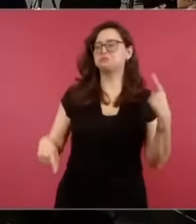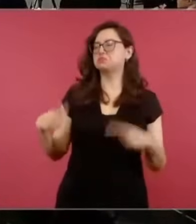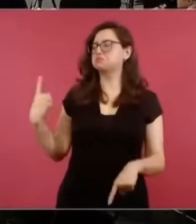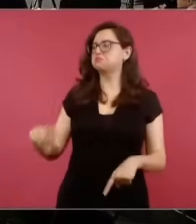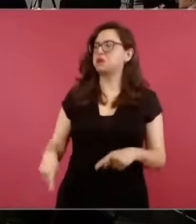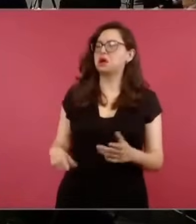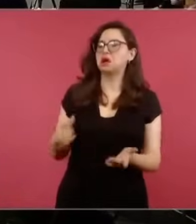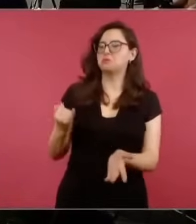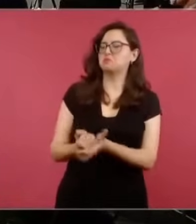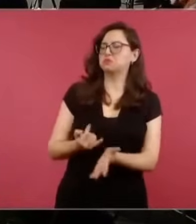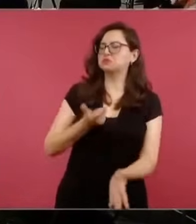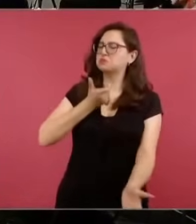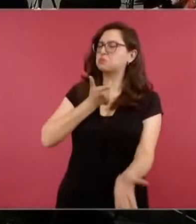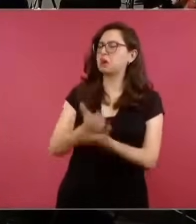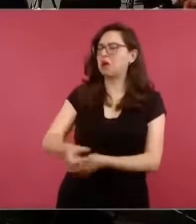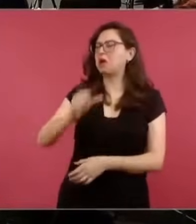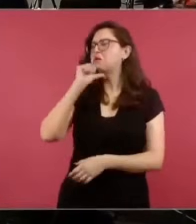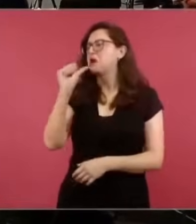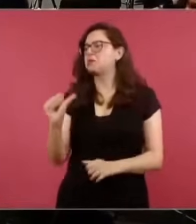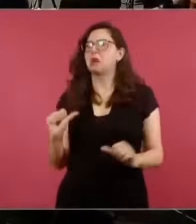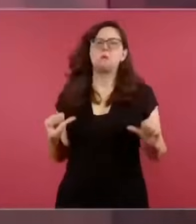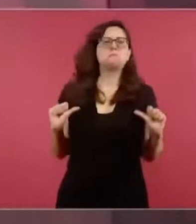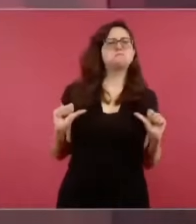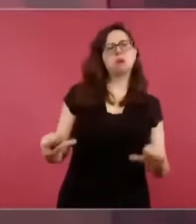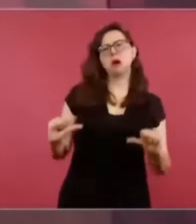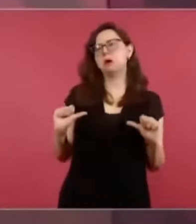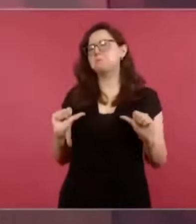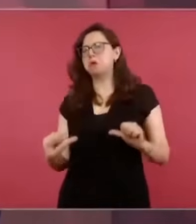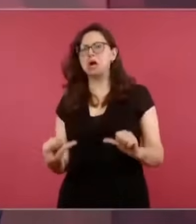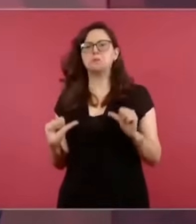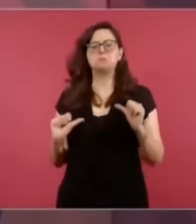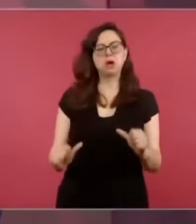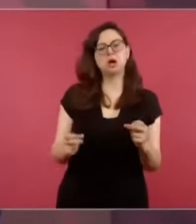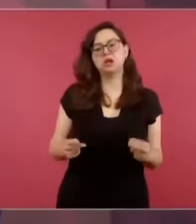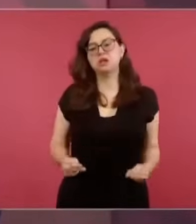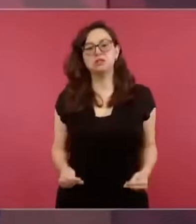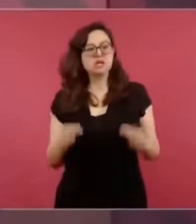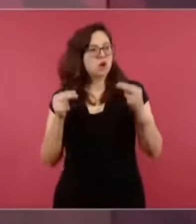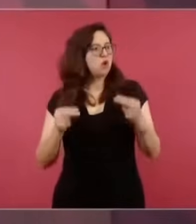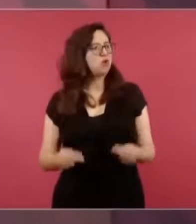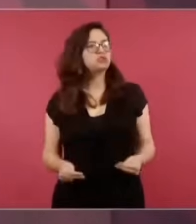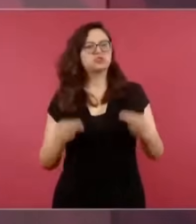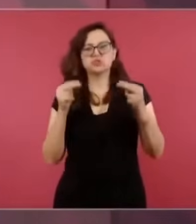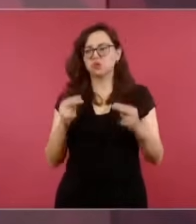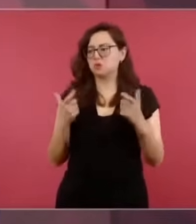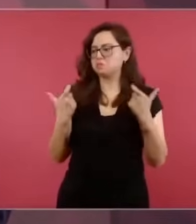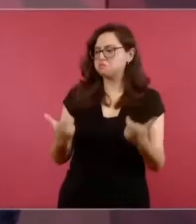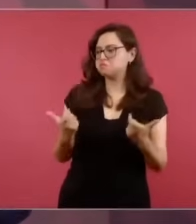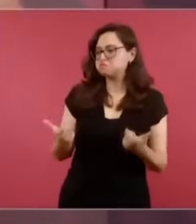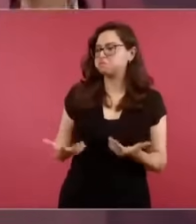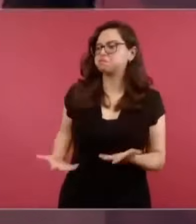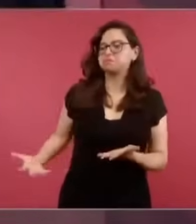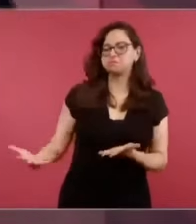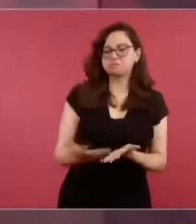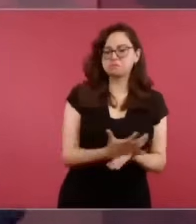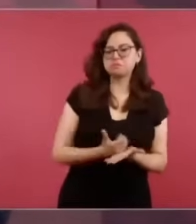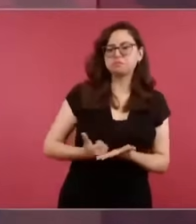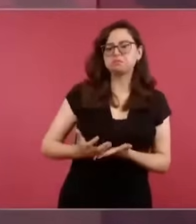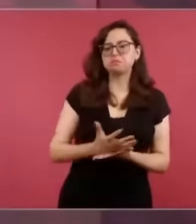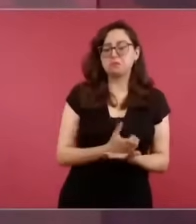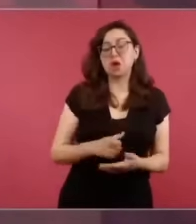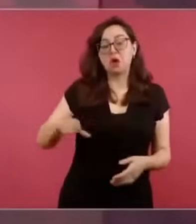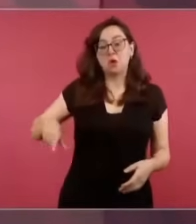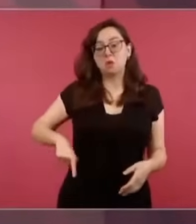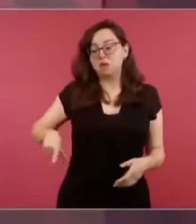y hacían jugosos negocios al amparo del poder público y se quedaban con el